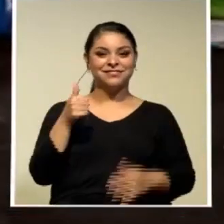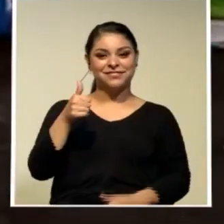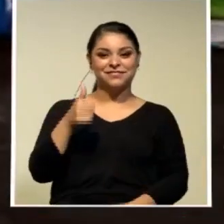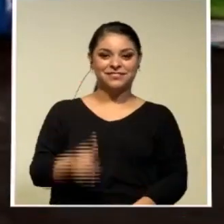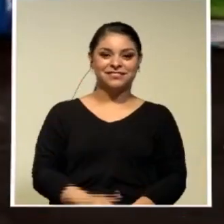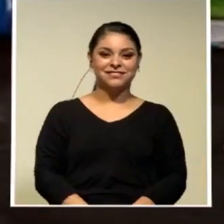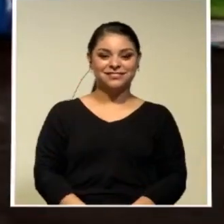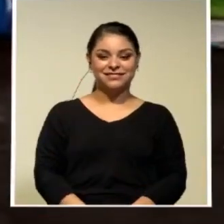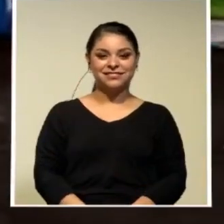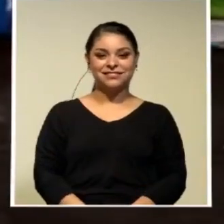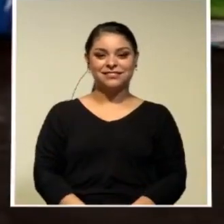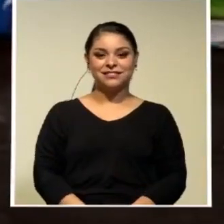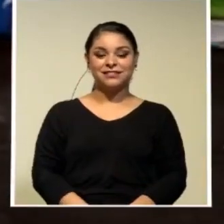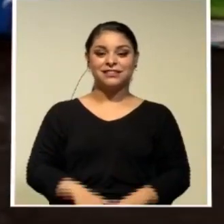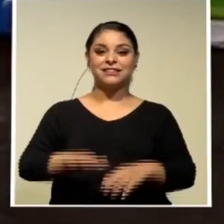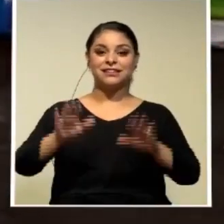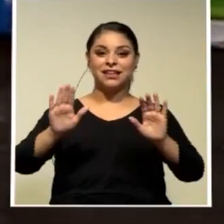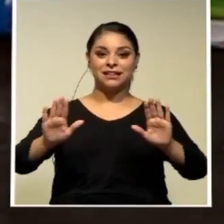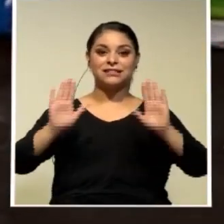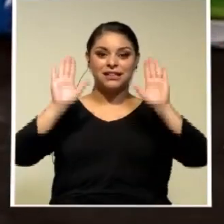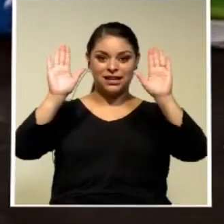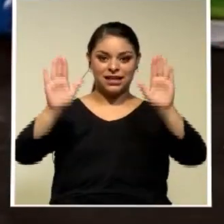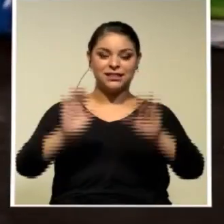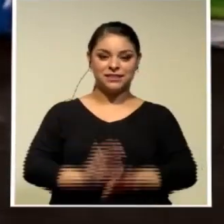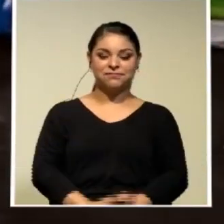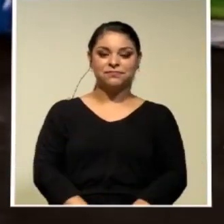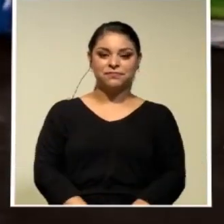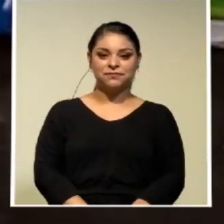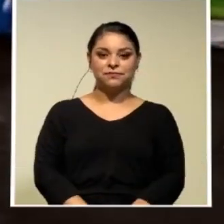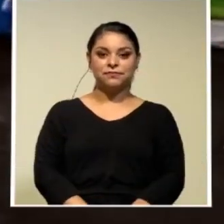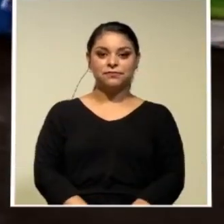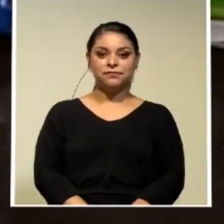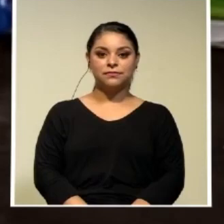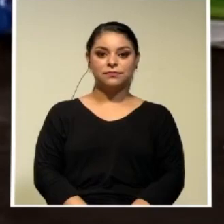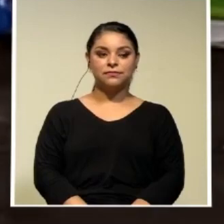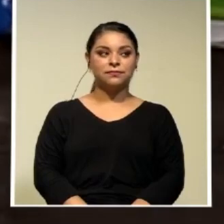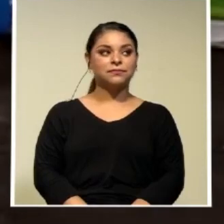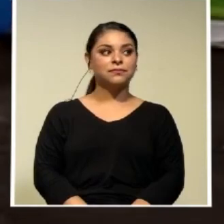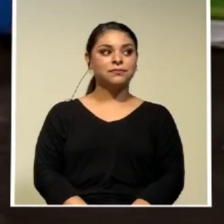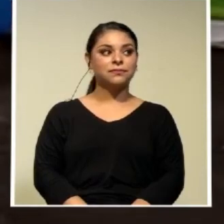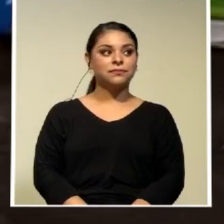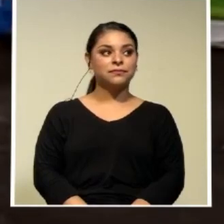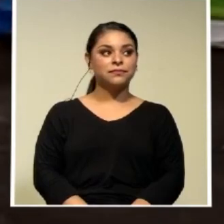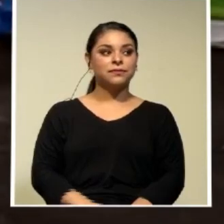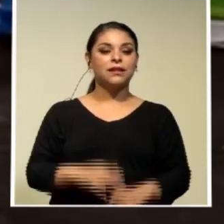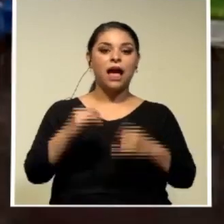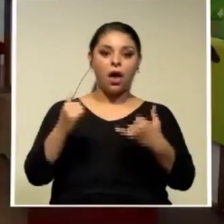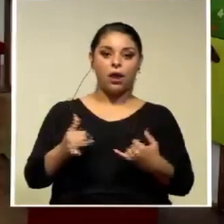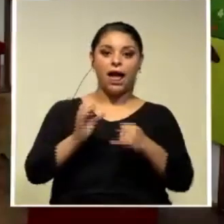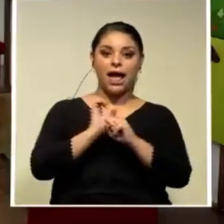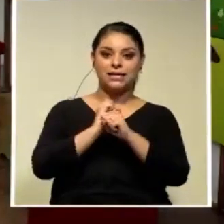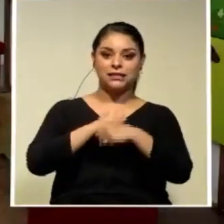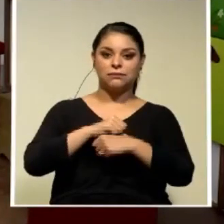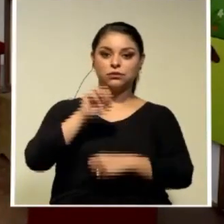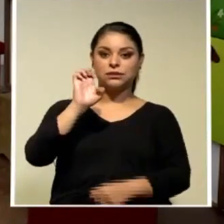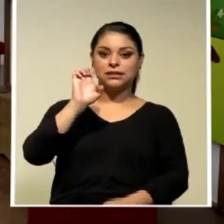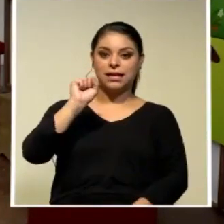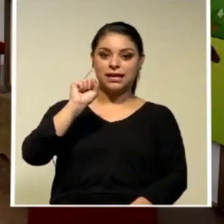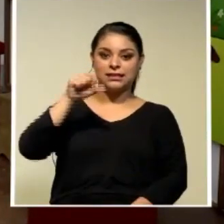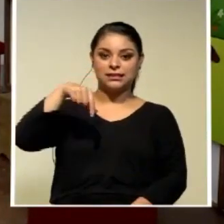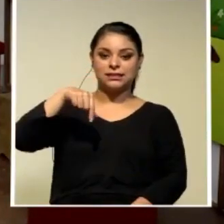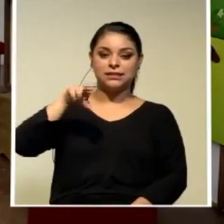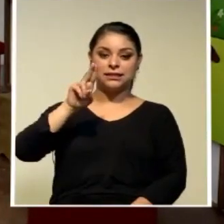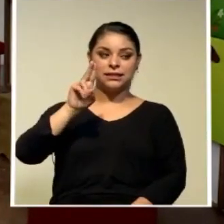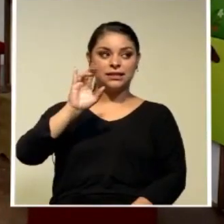Ok, ahí estamos. Excelente. Muy bien. Ok, ahora vamos a hacer skipping, Gabriel. Skipping,